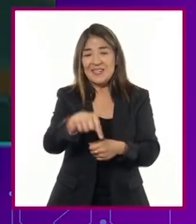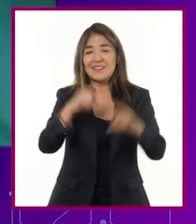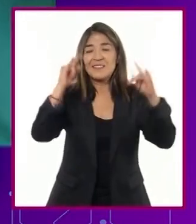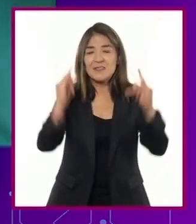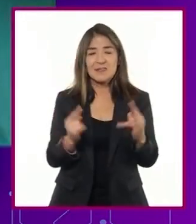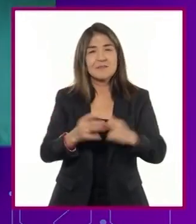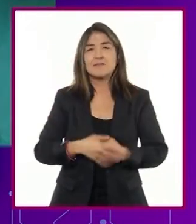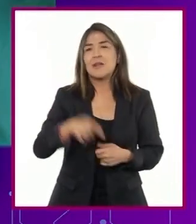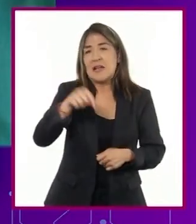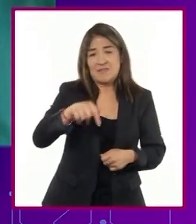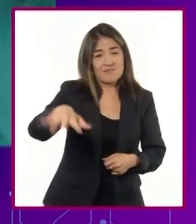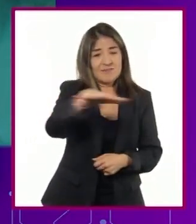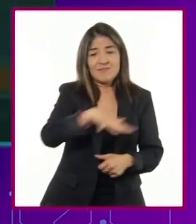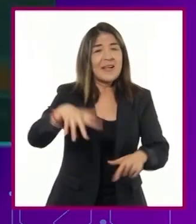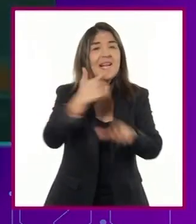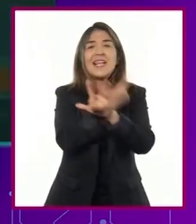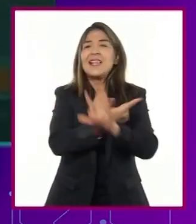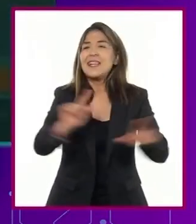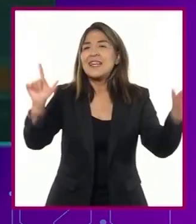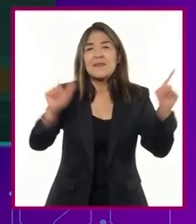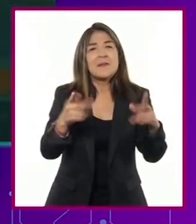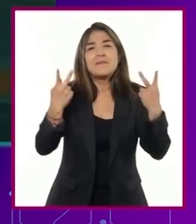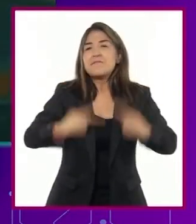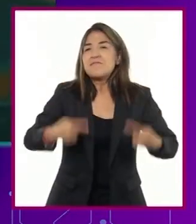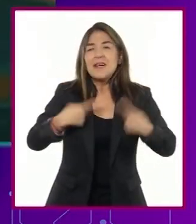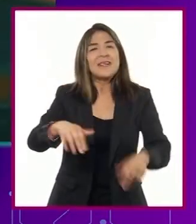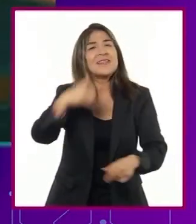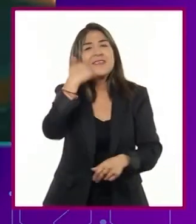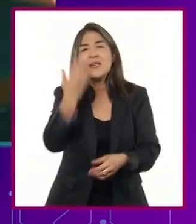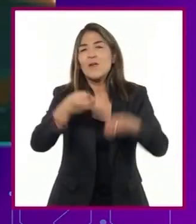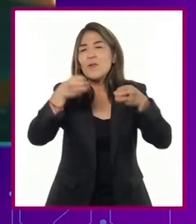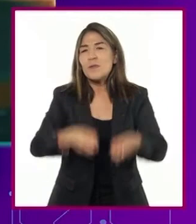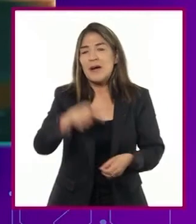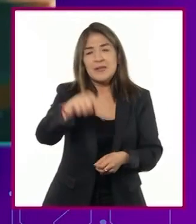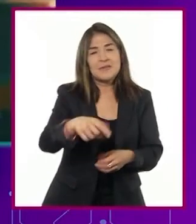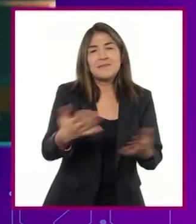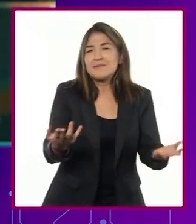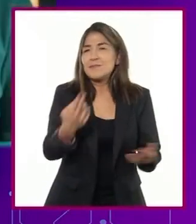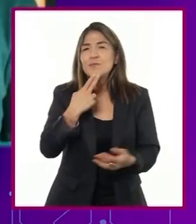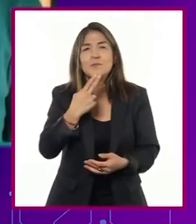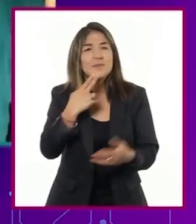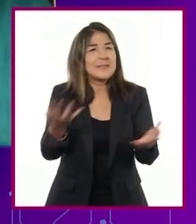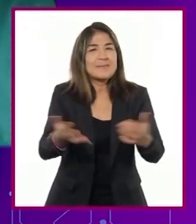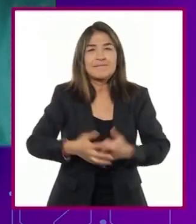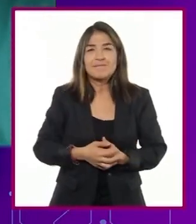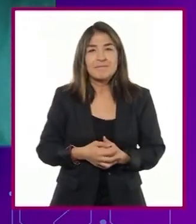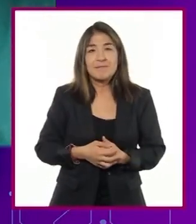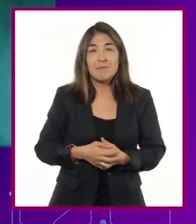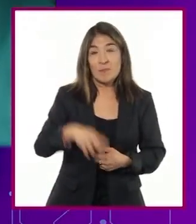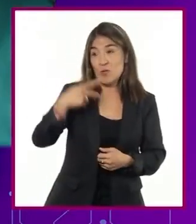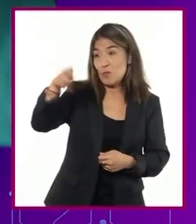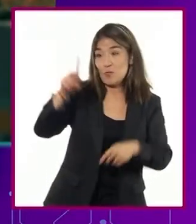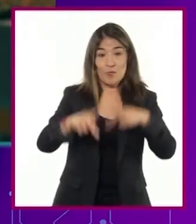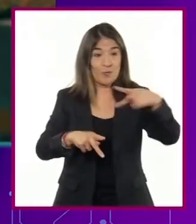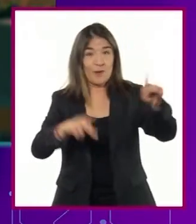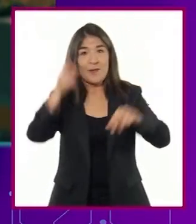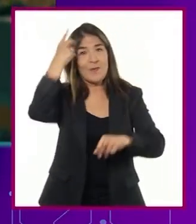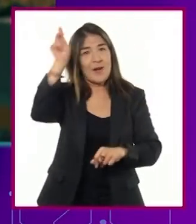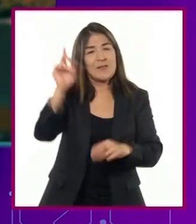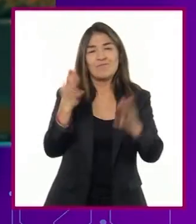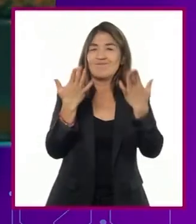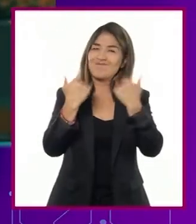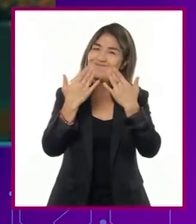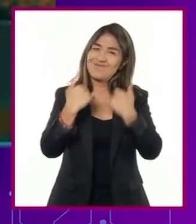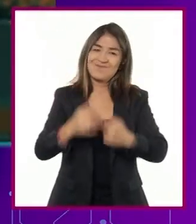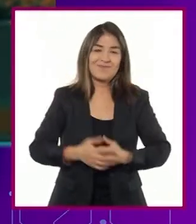Este es un espacio público que puede ser utilizado por quien lo necesite o desee utilizarlo. No es de nadie en particular.